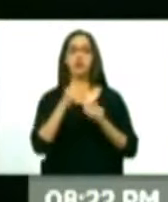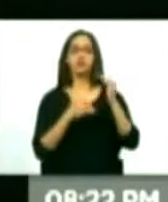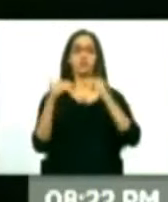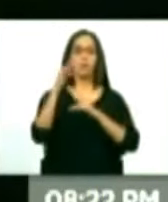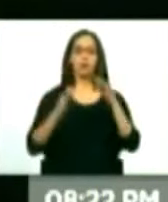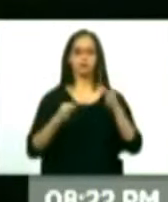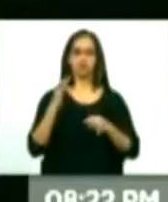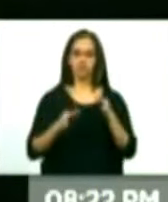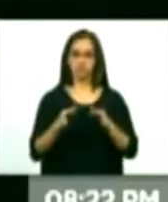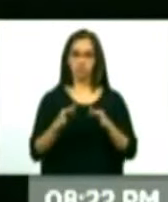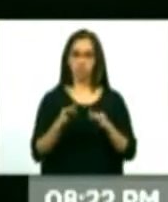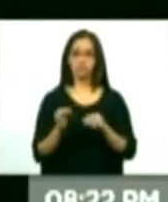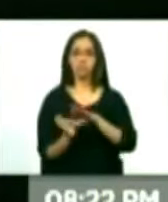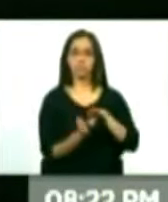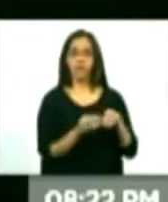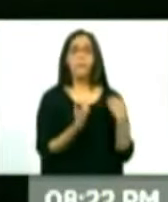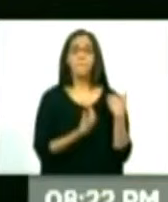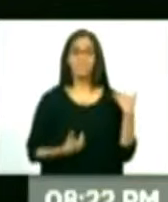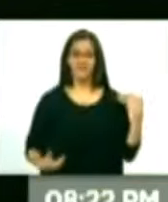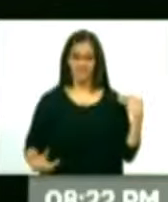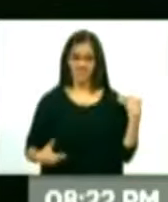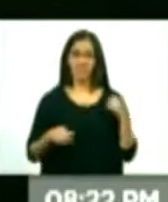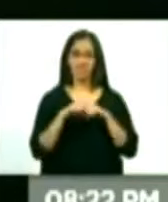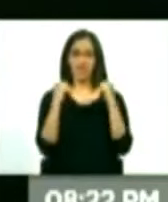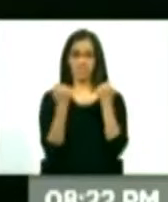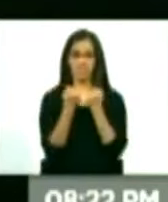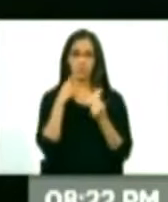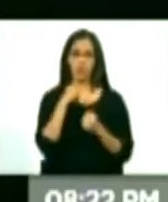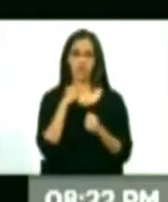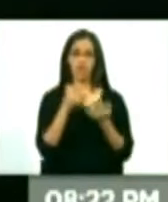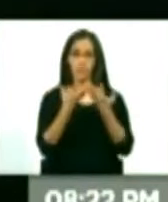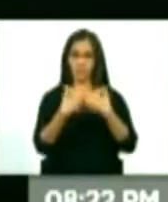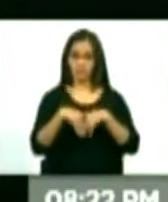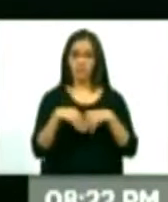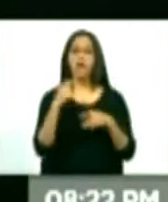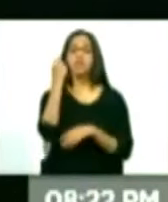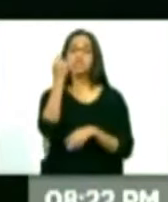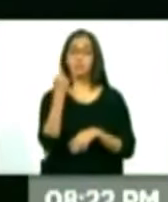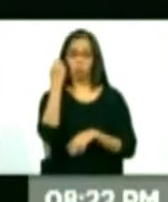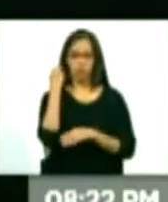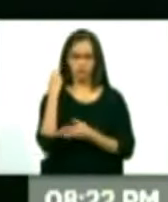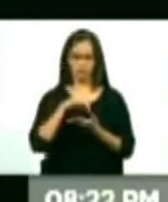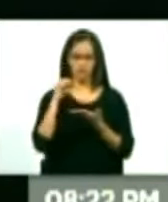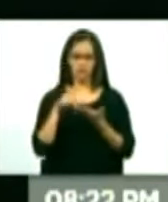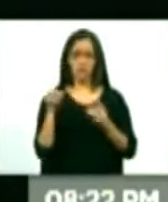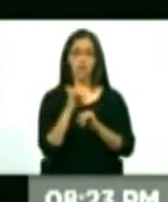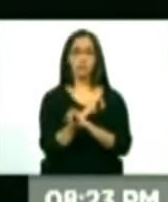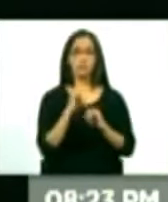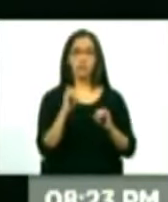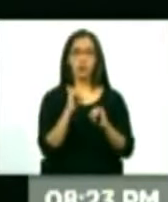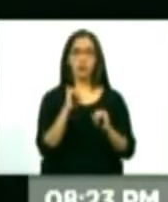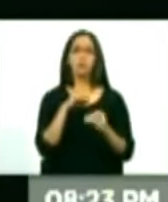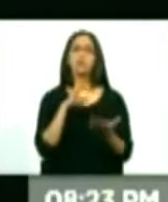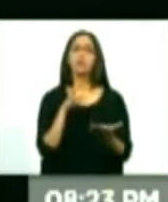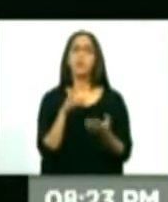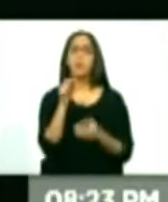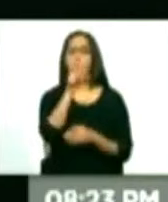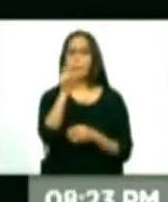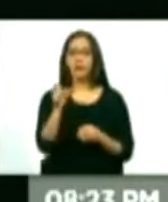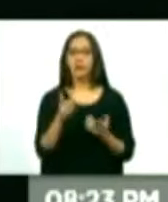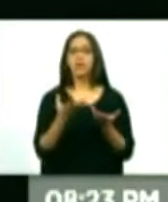Justicia, presidente de la Sala Política Administrativa, diputado de la Asamblea Nacional y culminó sus días como procurador